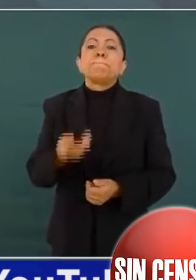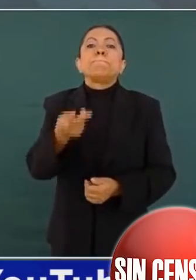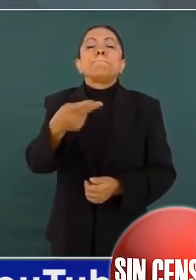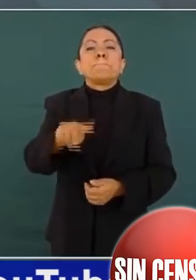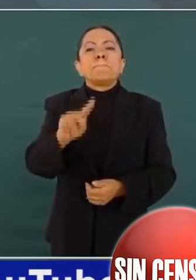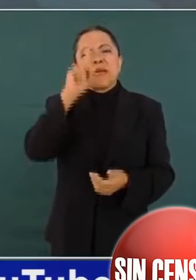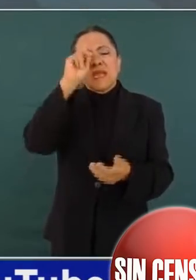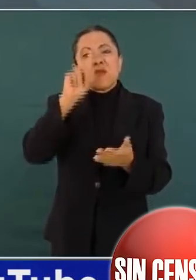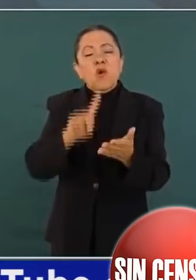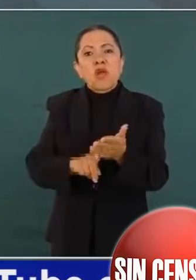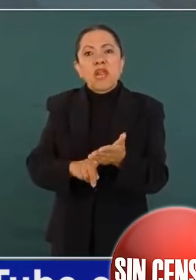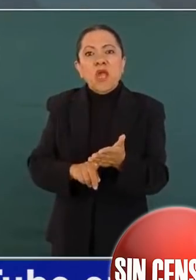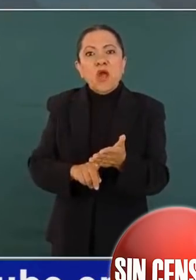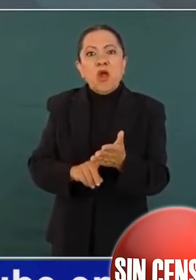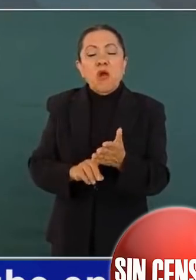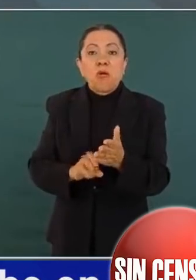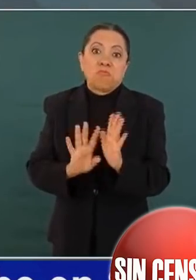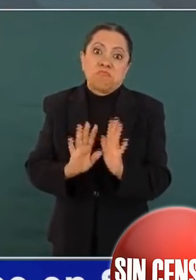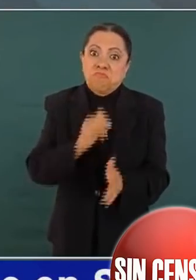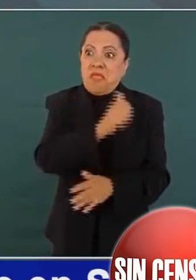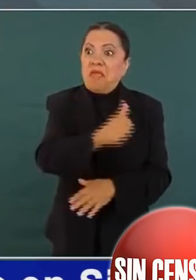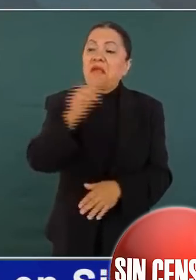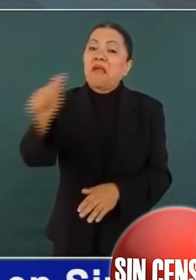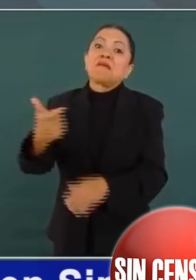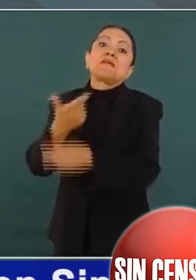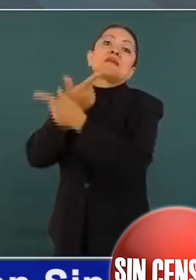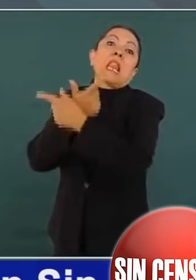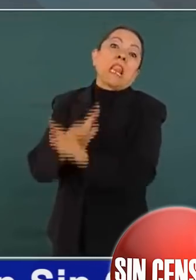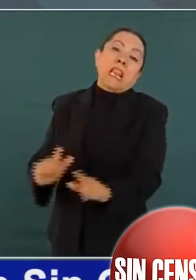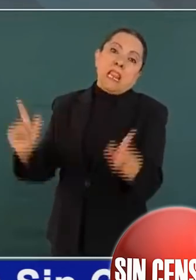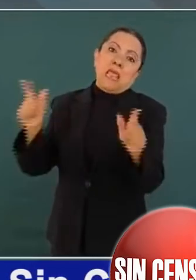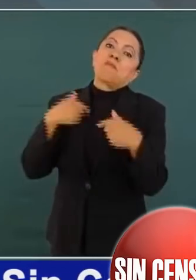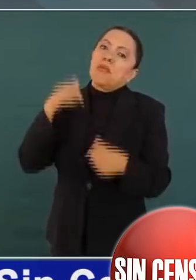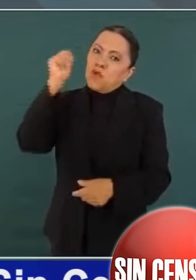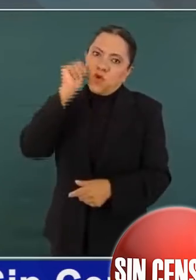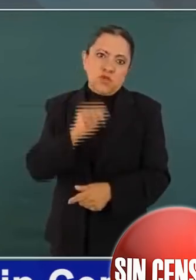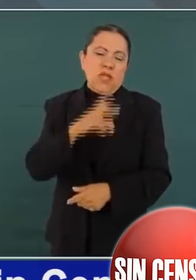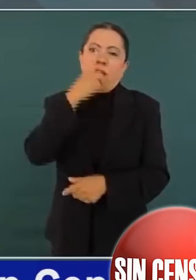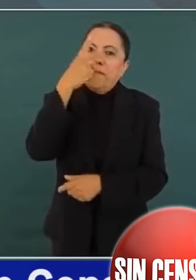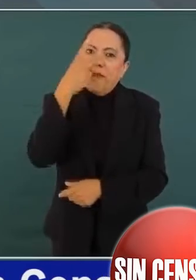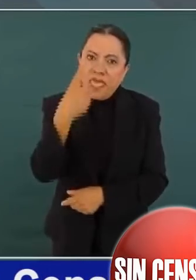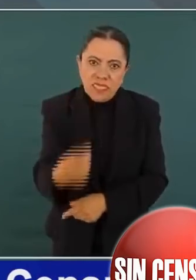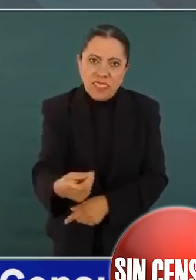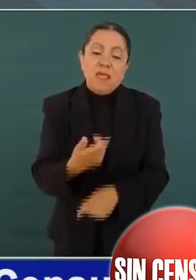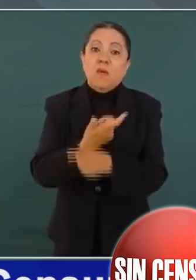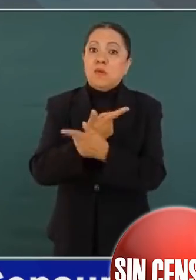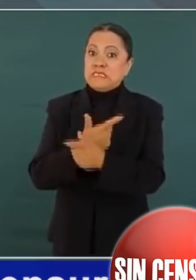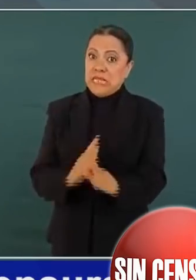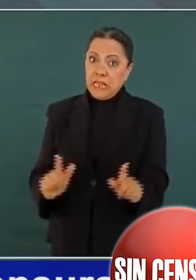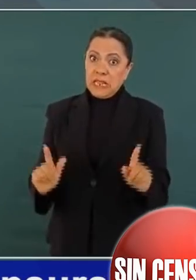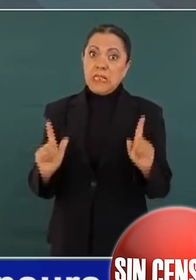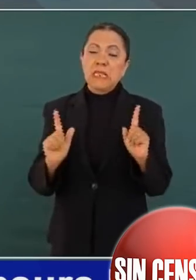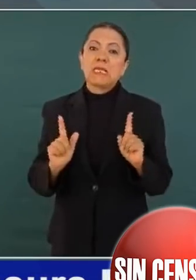cada quien es libre, siempre he dicho, de